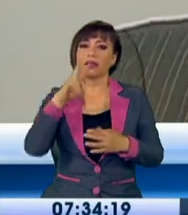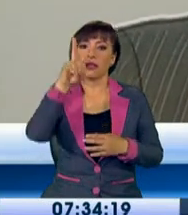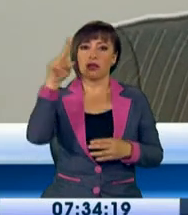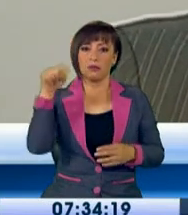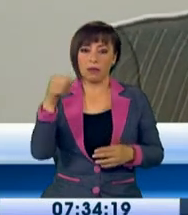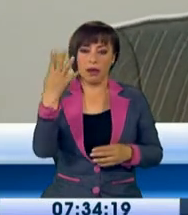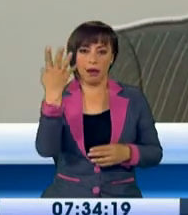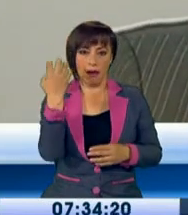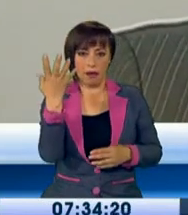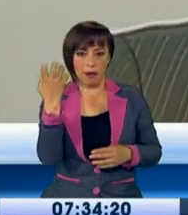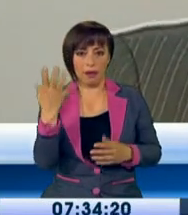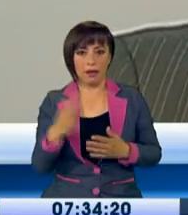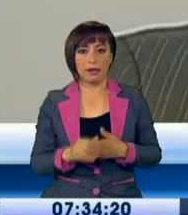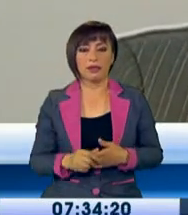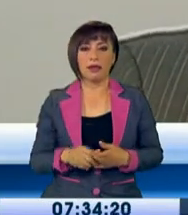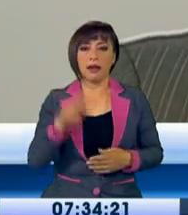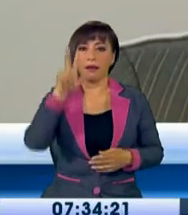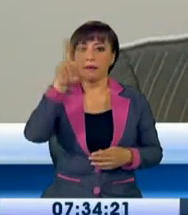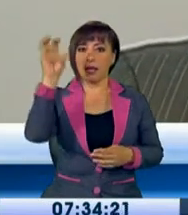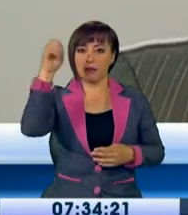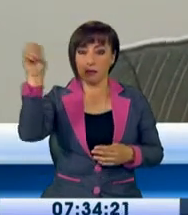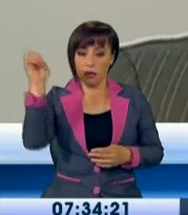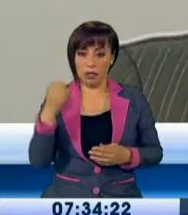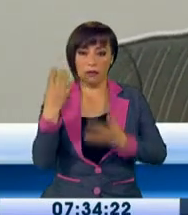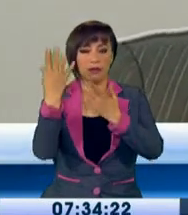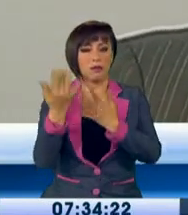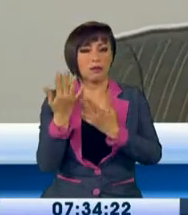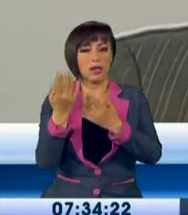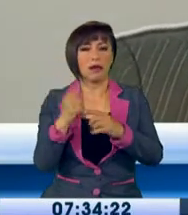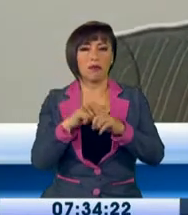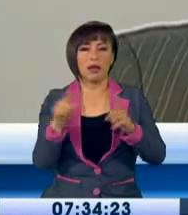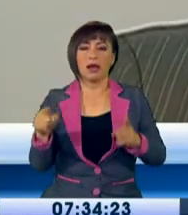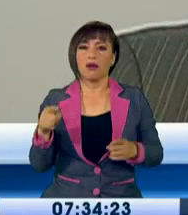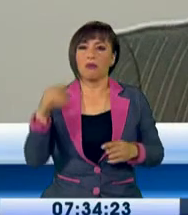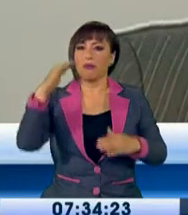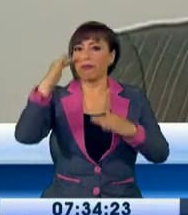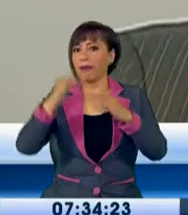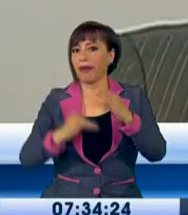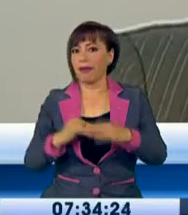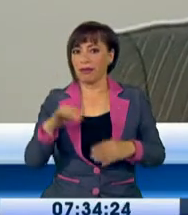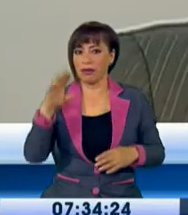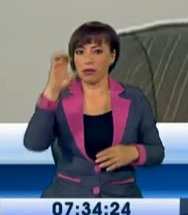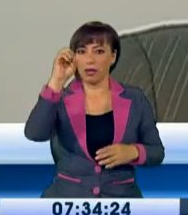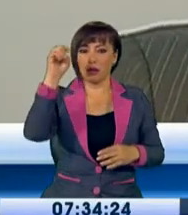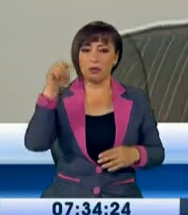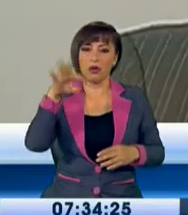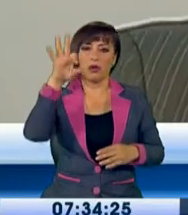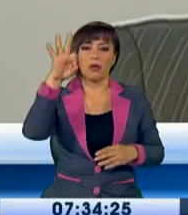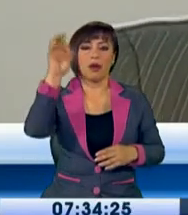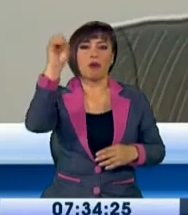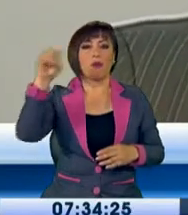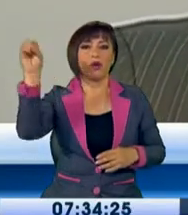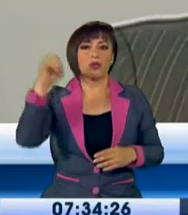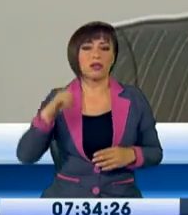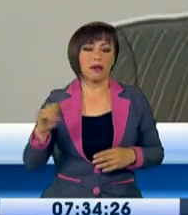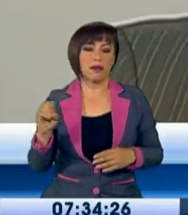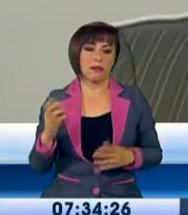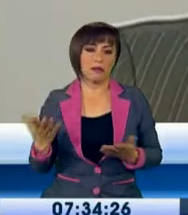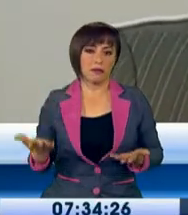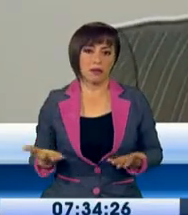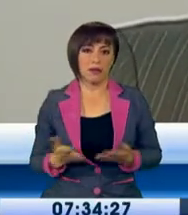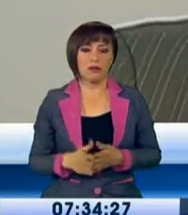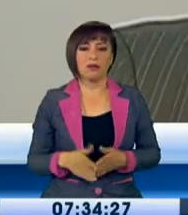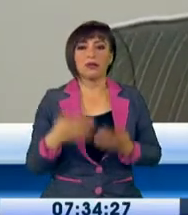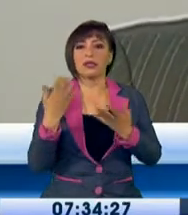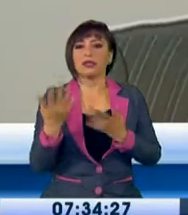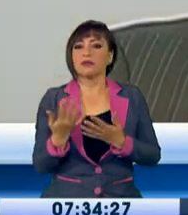del 2014, que era 3%, actualmente la ha reducido al 0,9% para toda la región. La Comisión Económica para